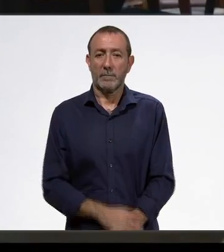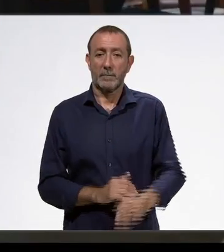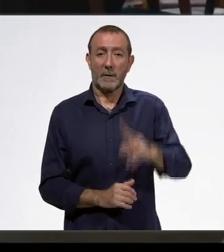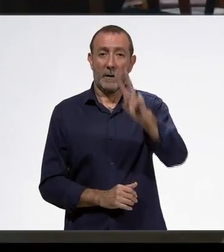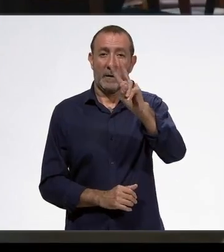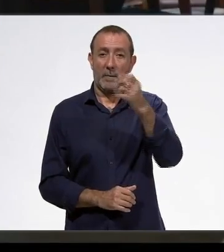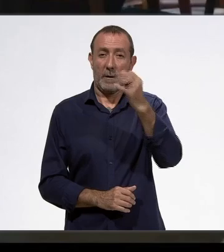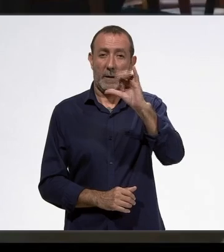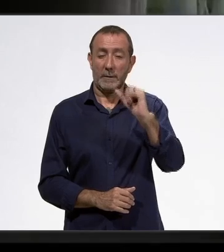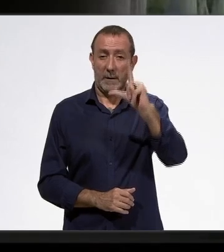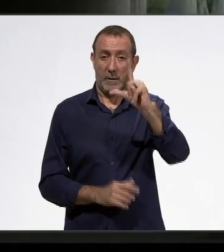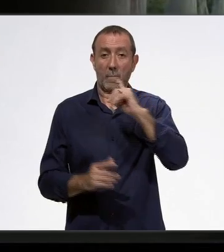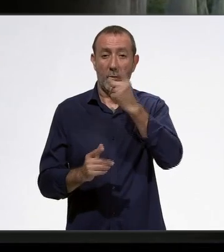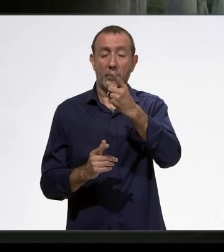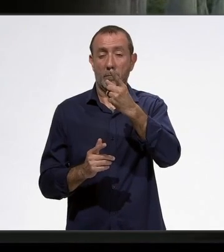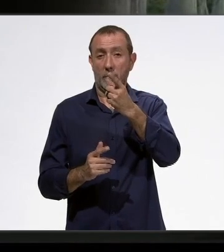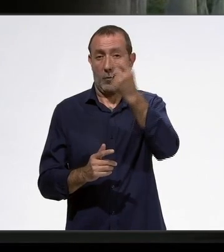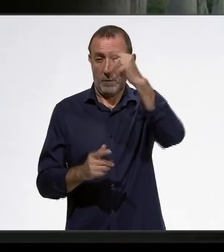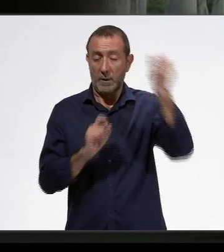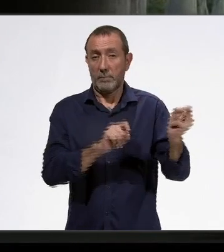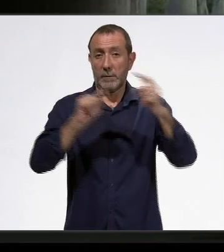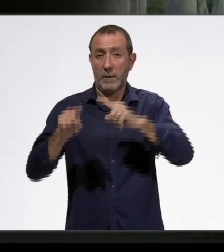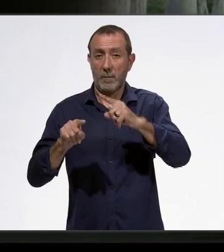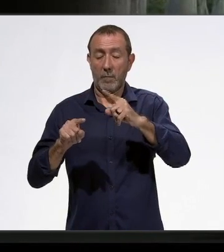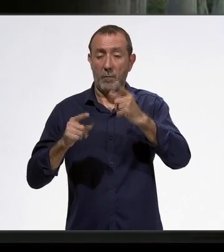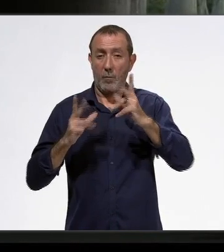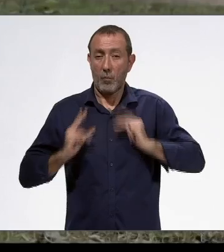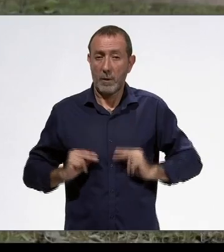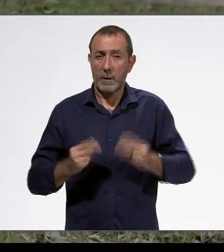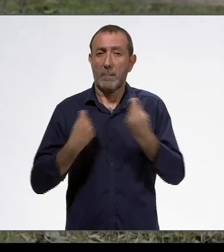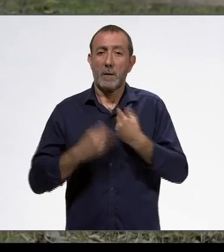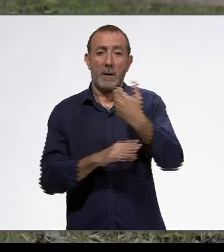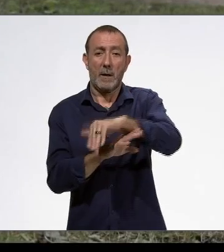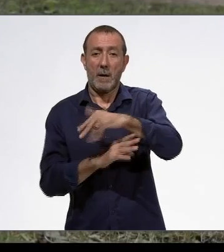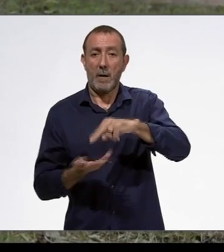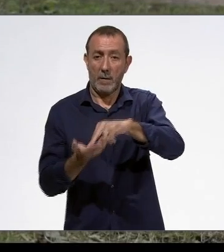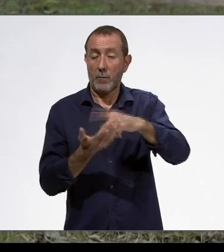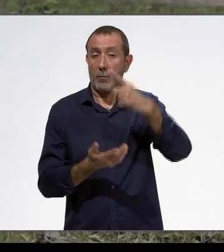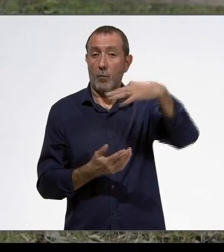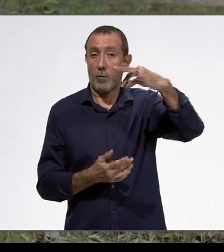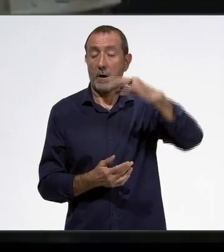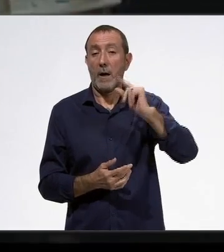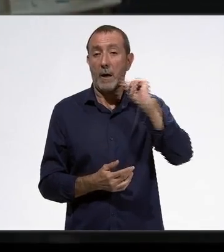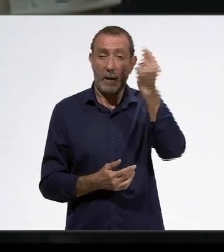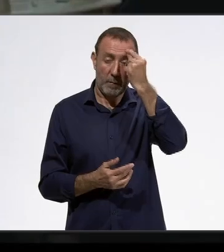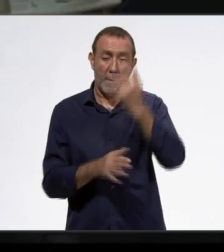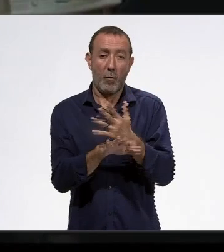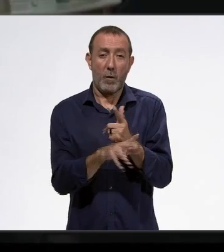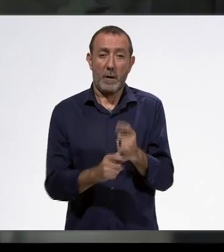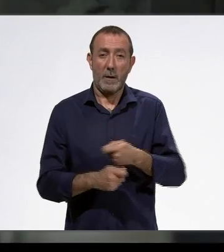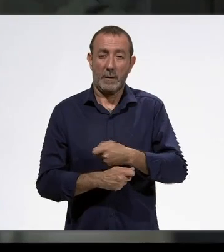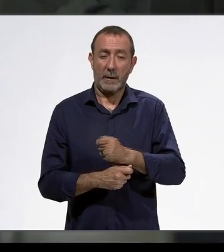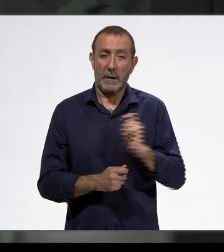a 50 como un inmigrante búlgaro con pocos recursos malvive en la calle ganándose la vida con su único talento los juegos de mesa